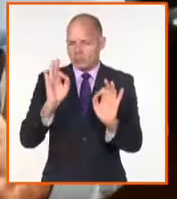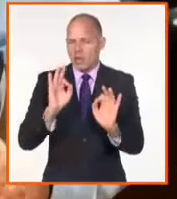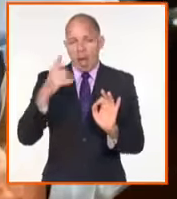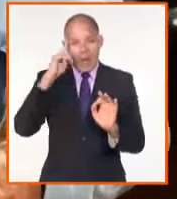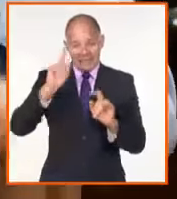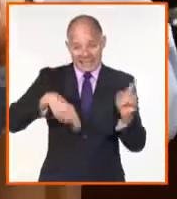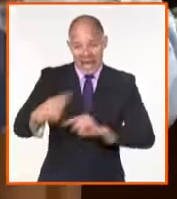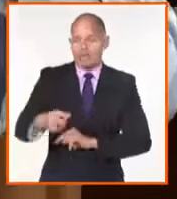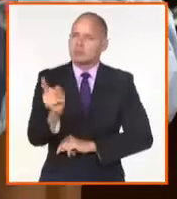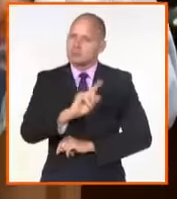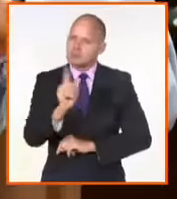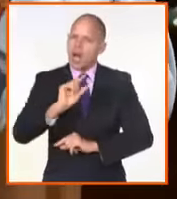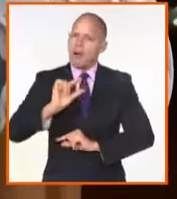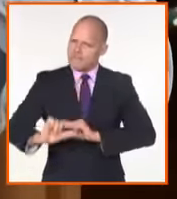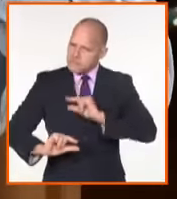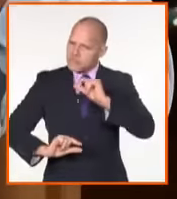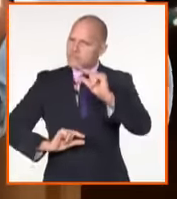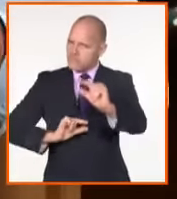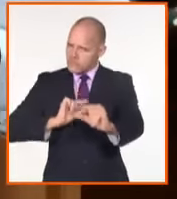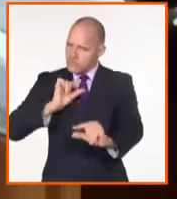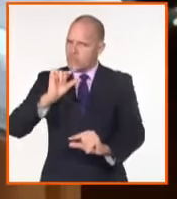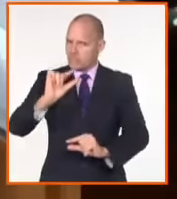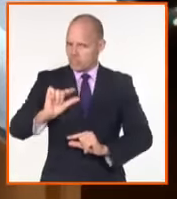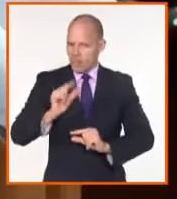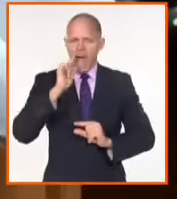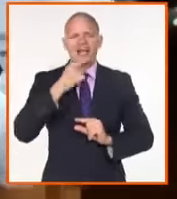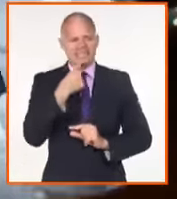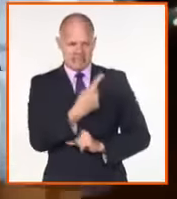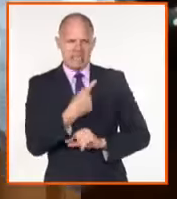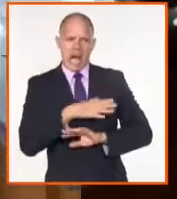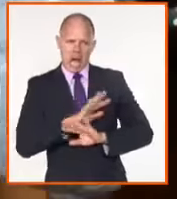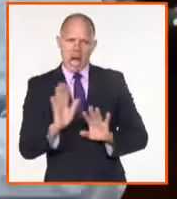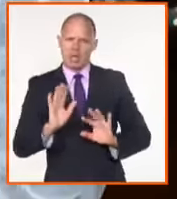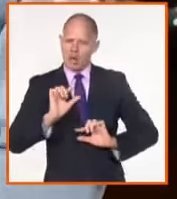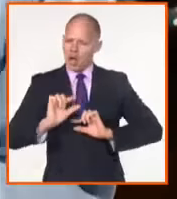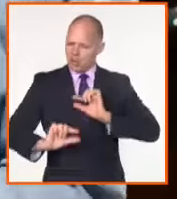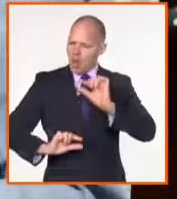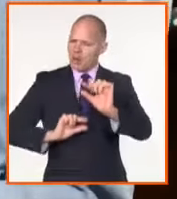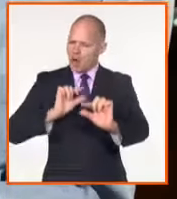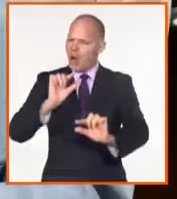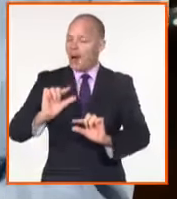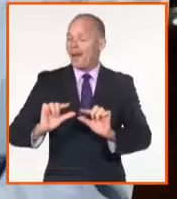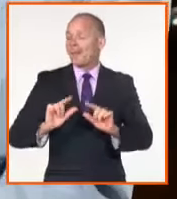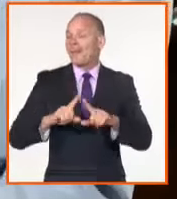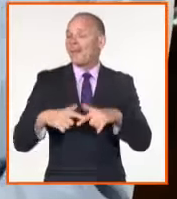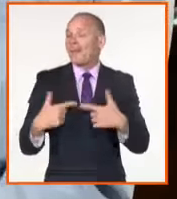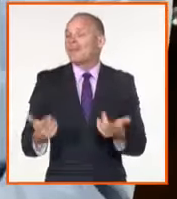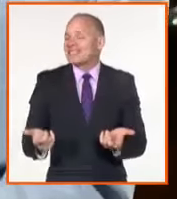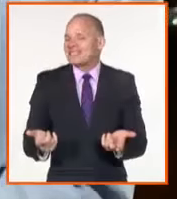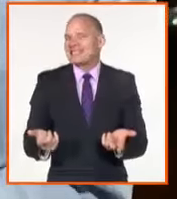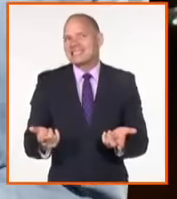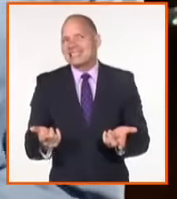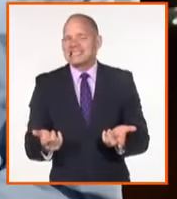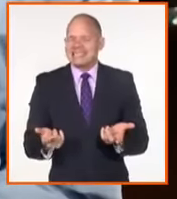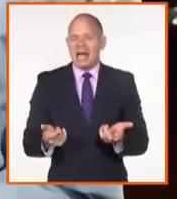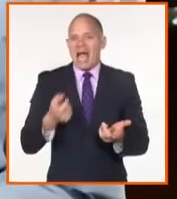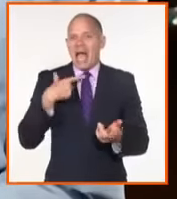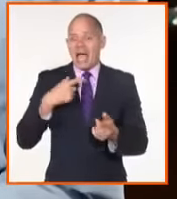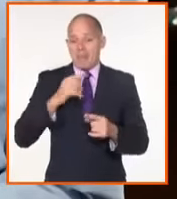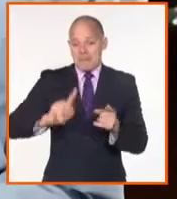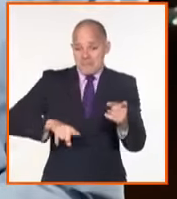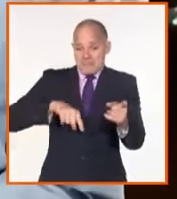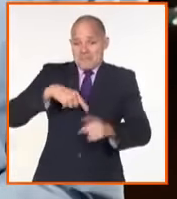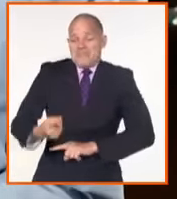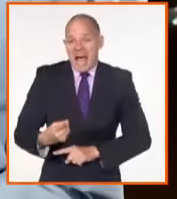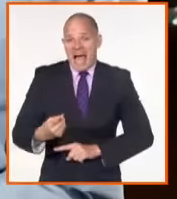gradualmente, de manera muy apropiada, para evitar entonces que se complique más la situación, porque todas